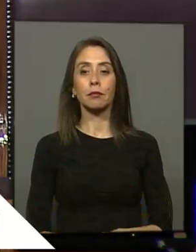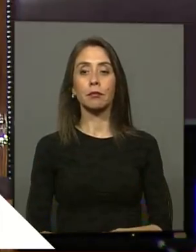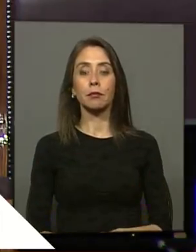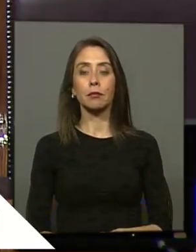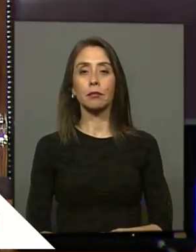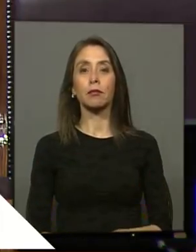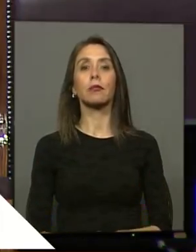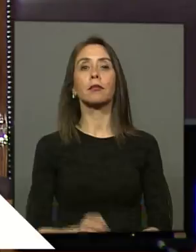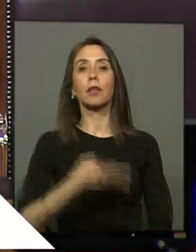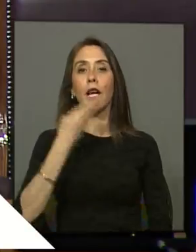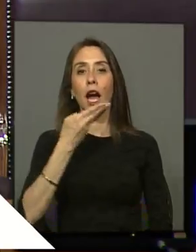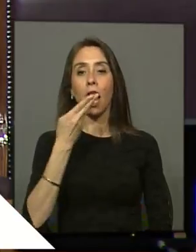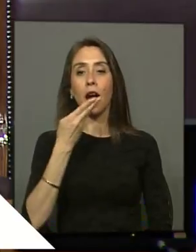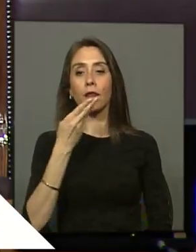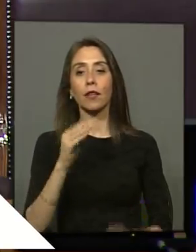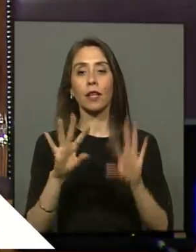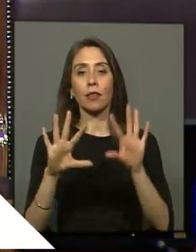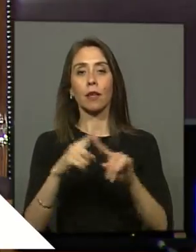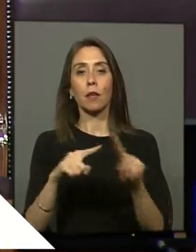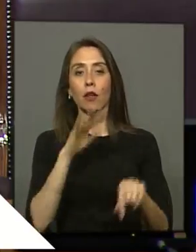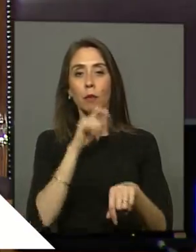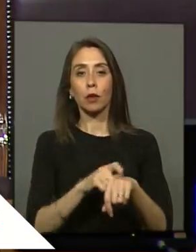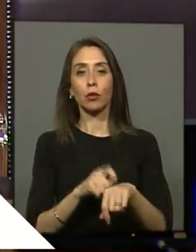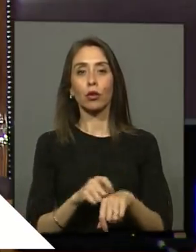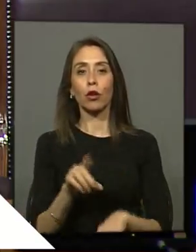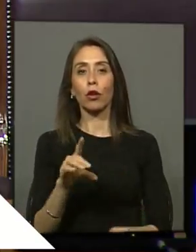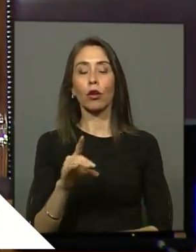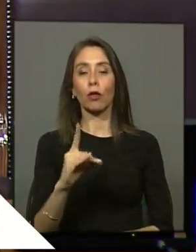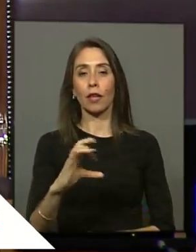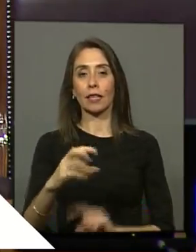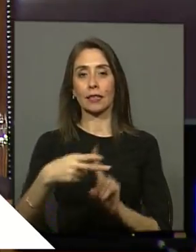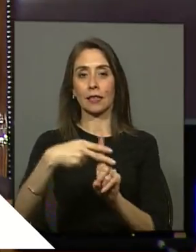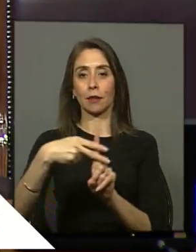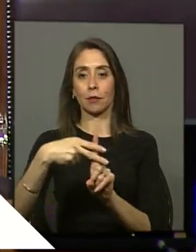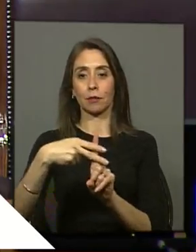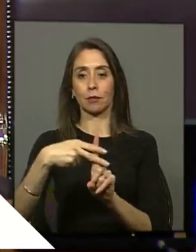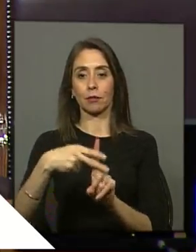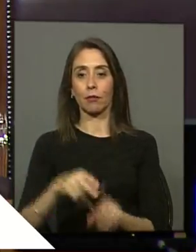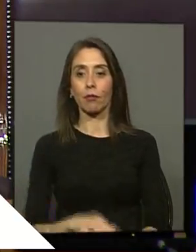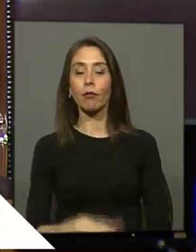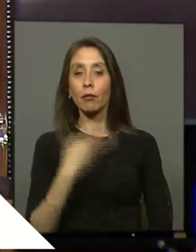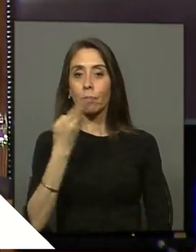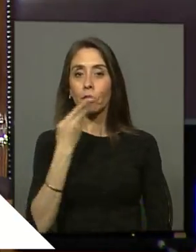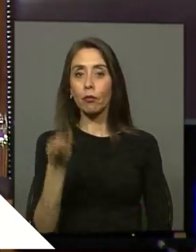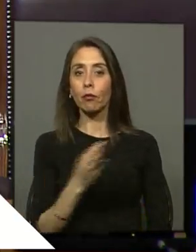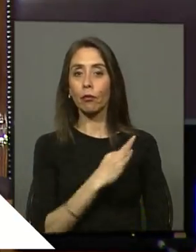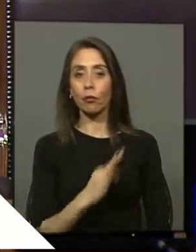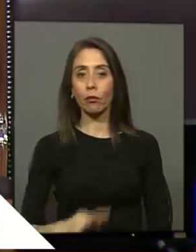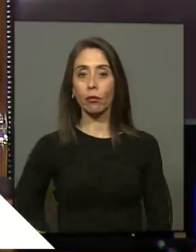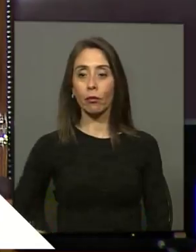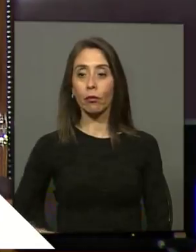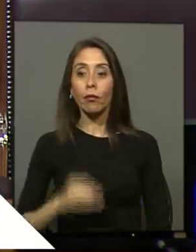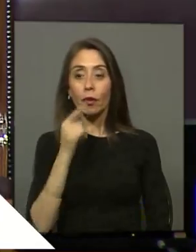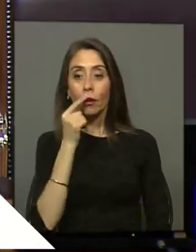corresponde el uso de palabra por diez y medio minutos al comité demócrata cristiano tiene la palabra el diputado